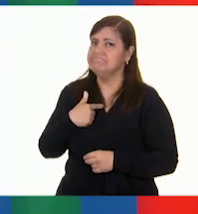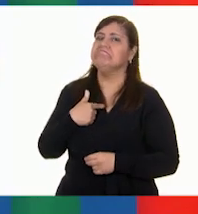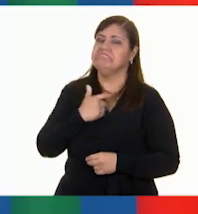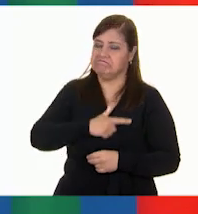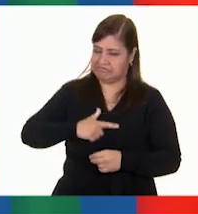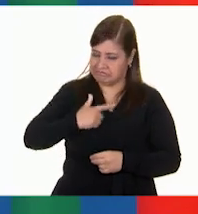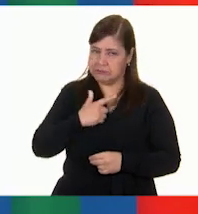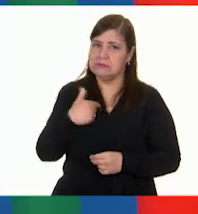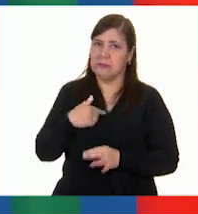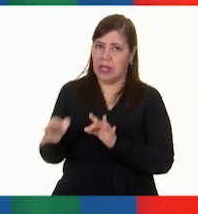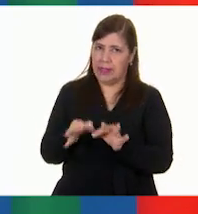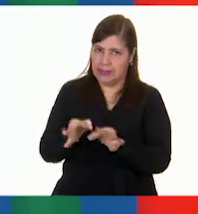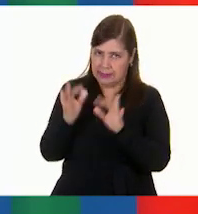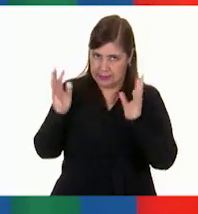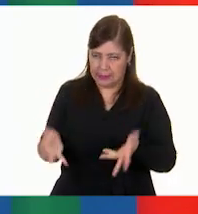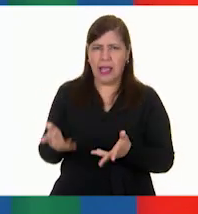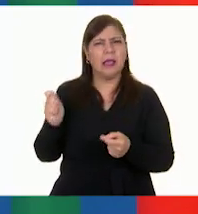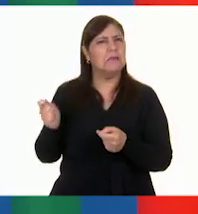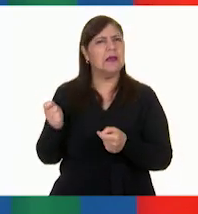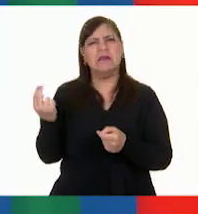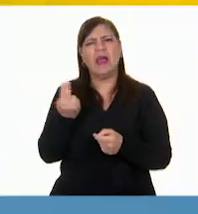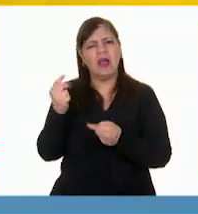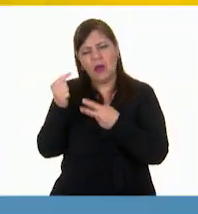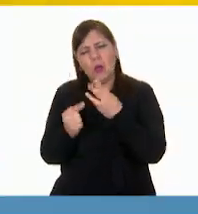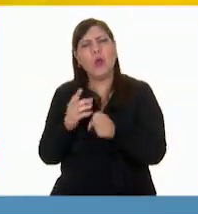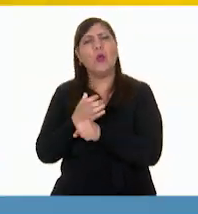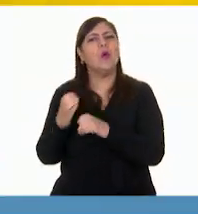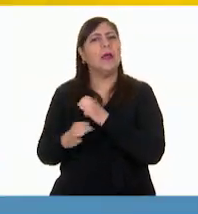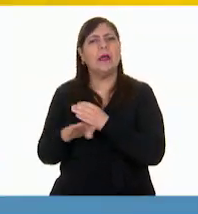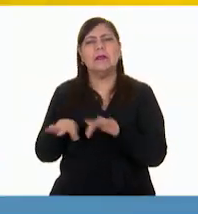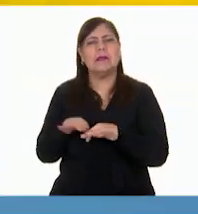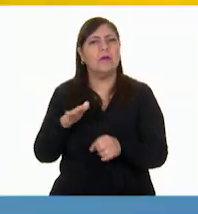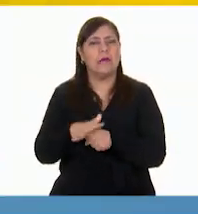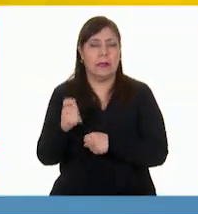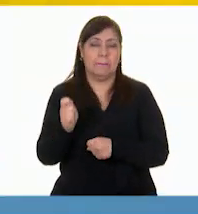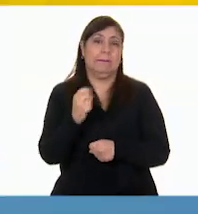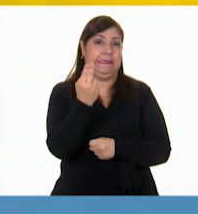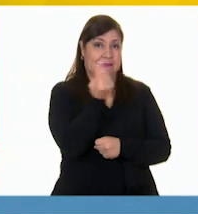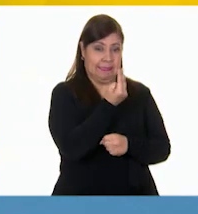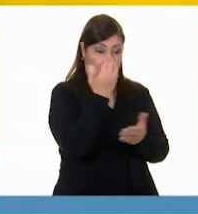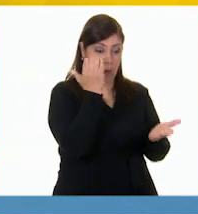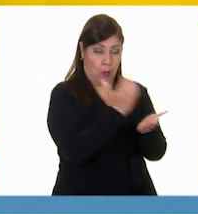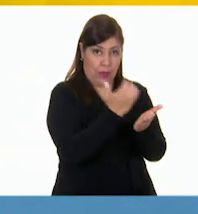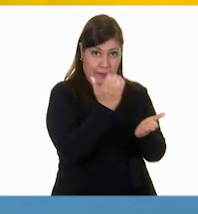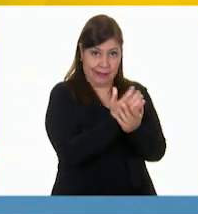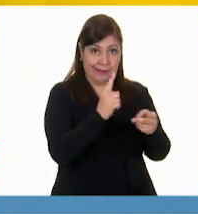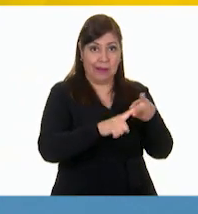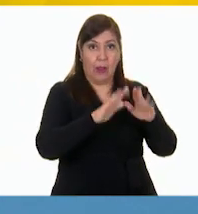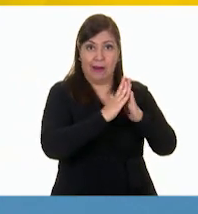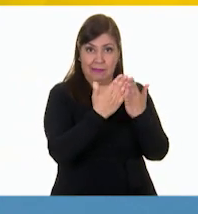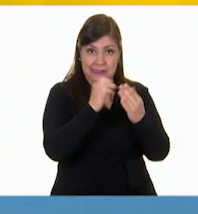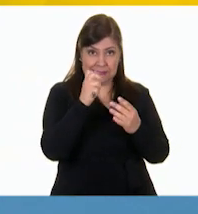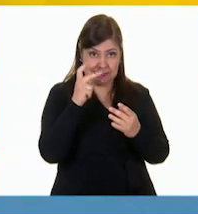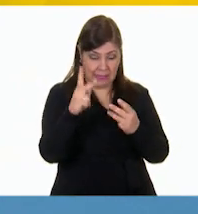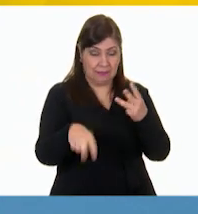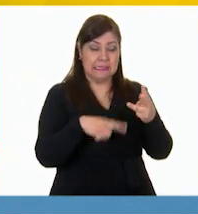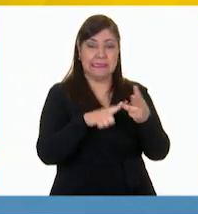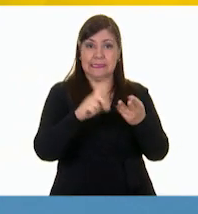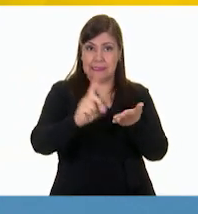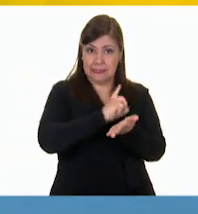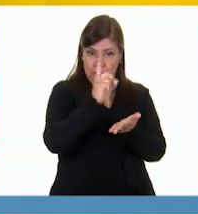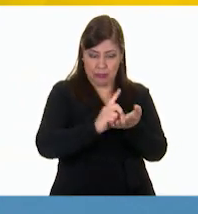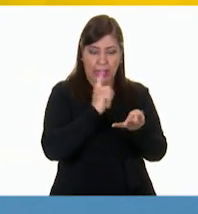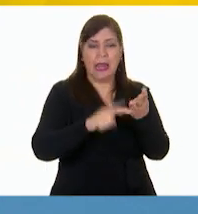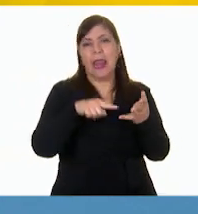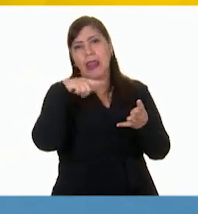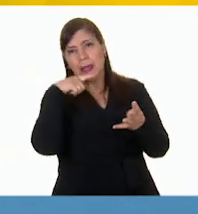que lista. ¿Y qué necesitaremos para trabajar el día de hoy? Vamos a necesitar tu cuaderno, libro de texto de español, diccionario y lápiz